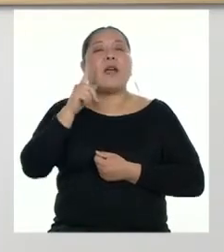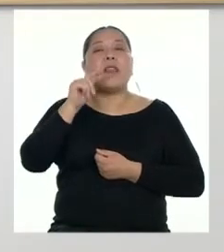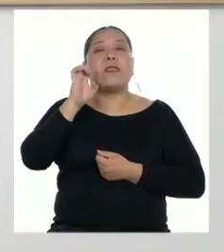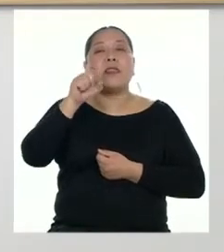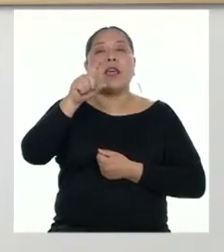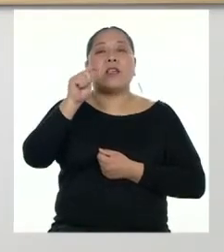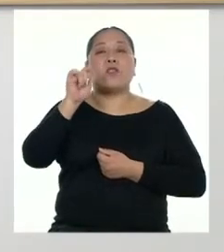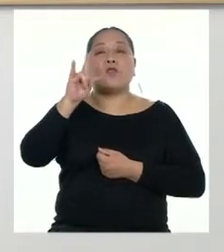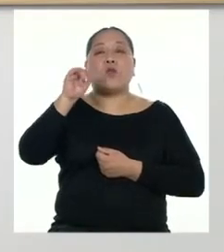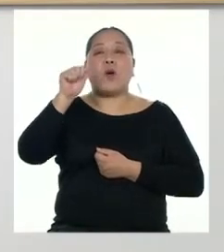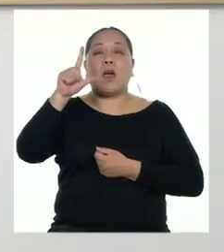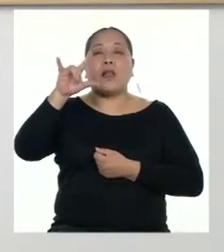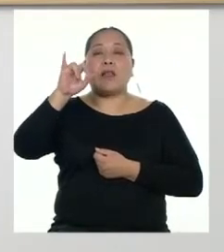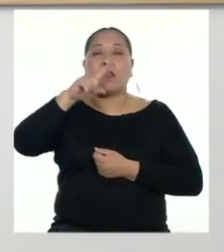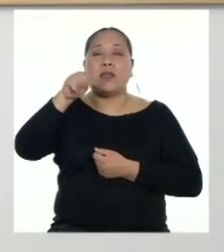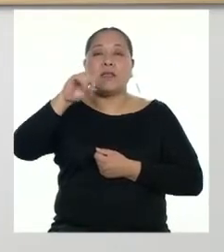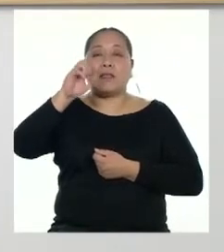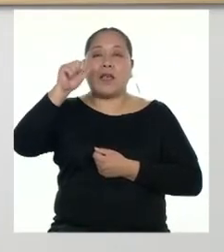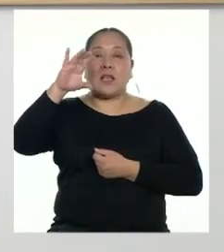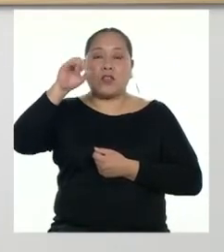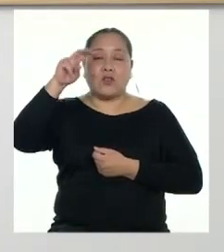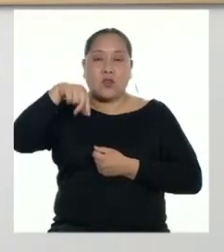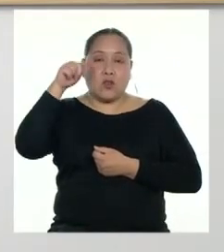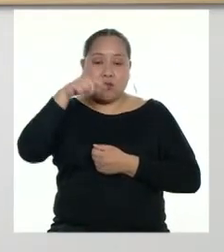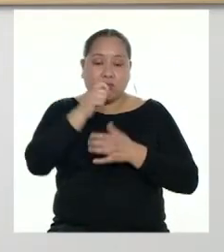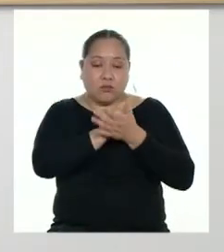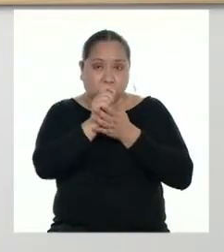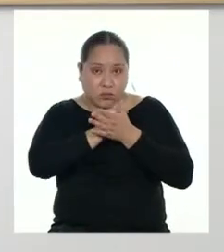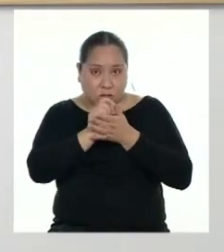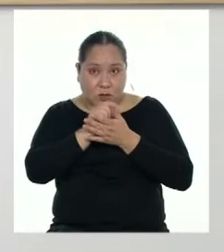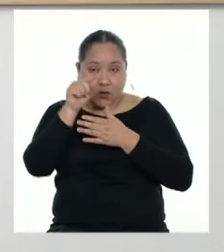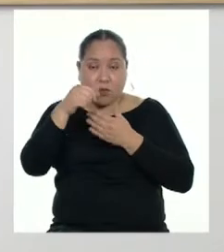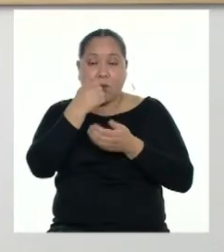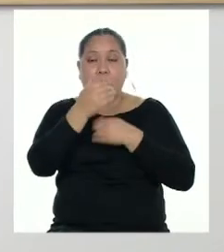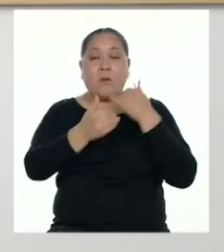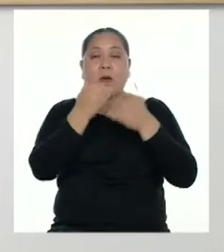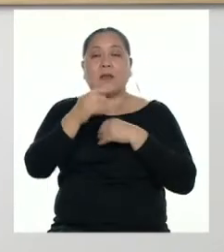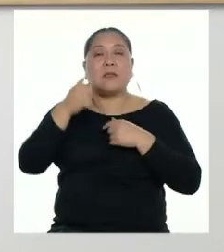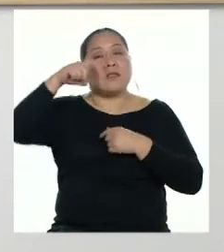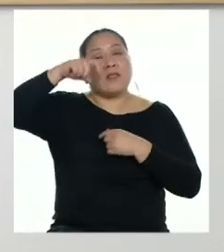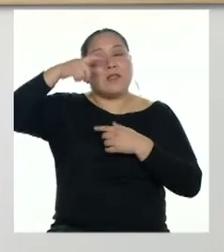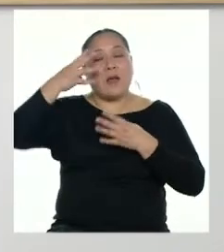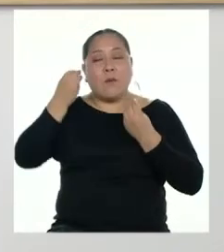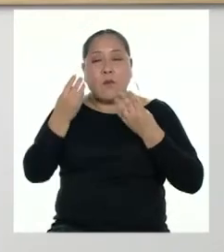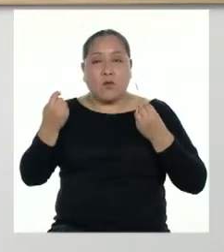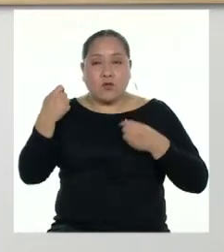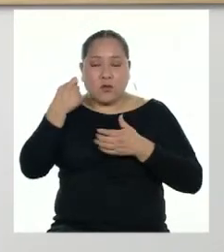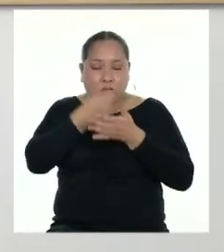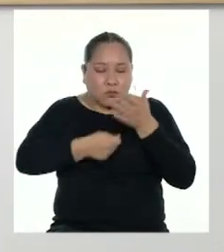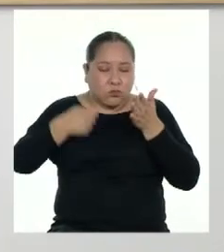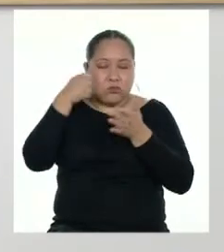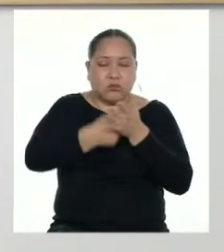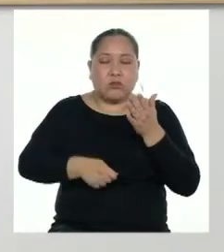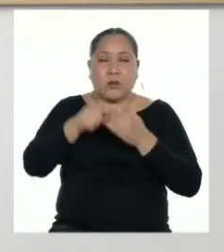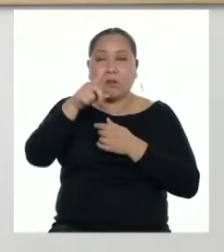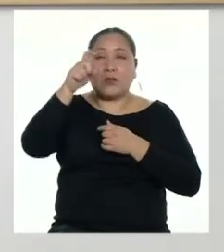textualización es un paso que requiere de mucho esfuerzo. Es un paso que requiere ordenar